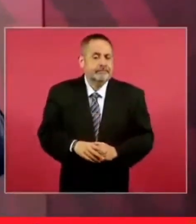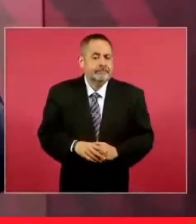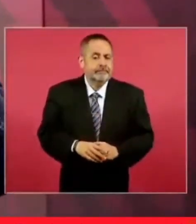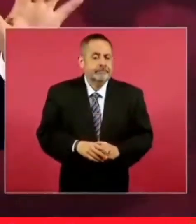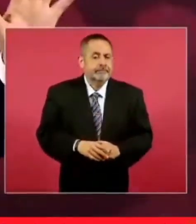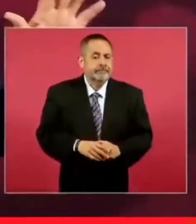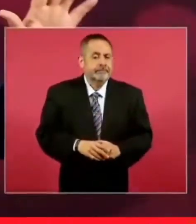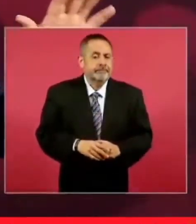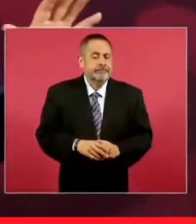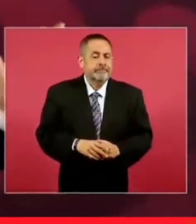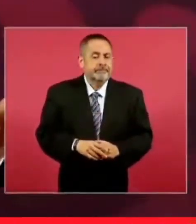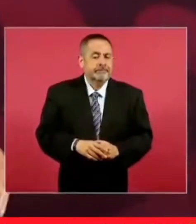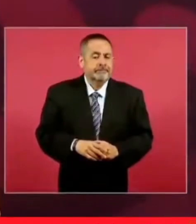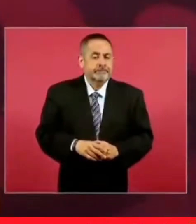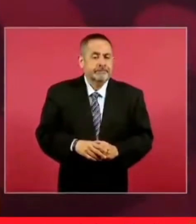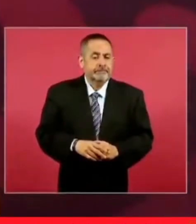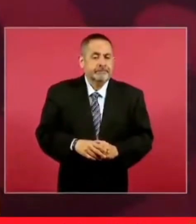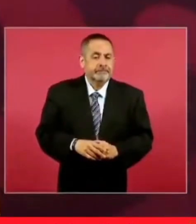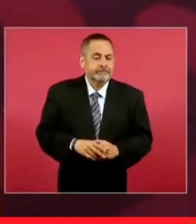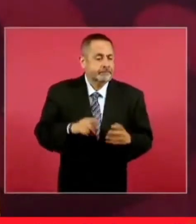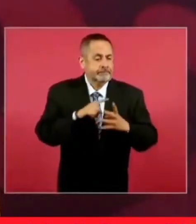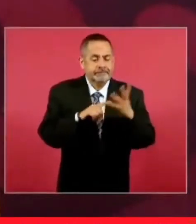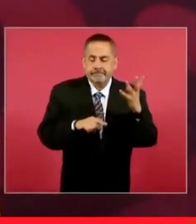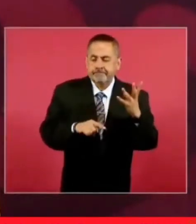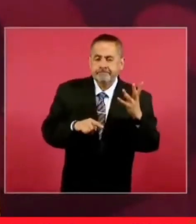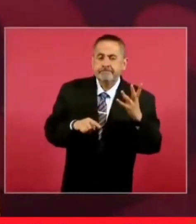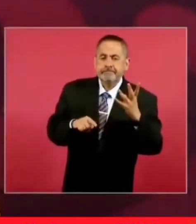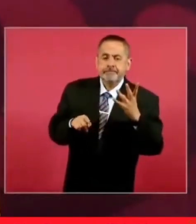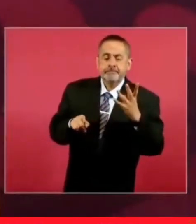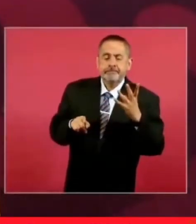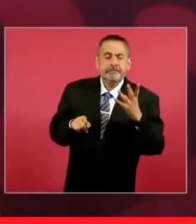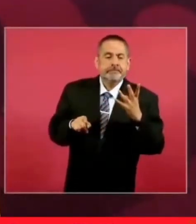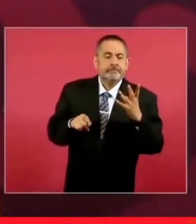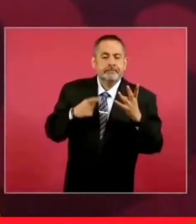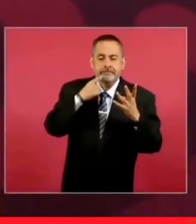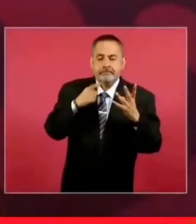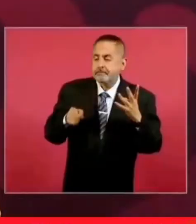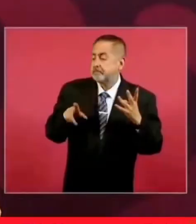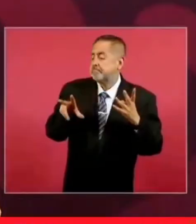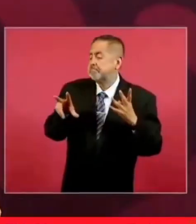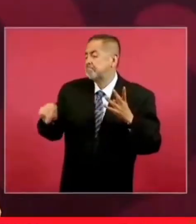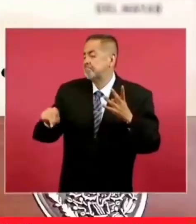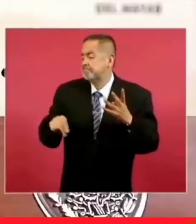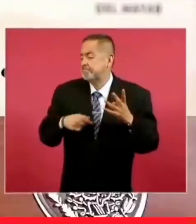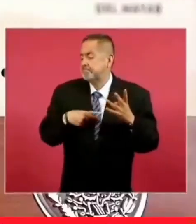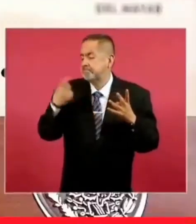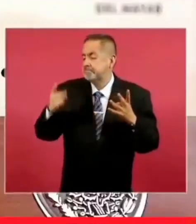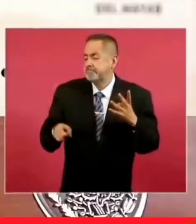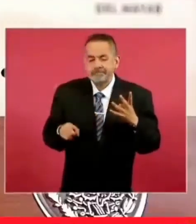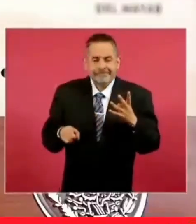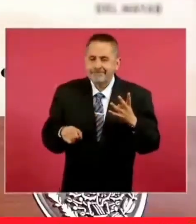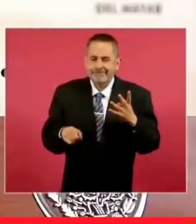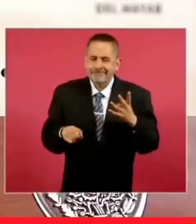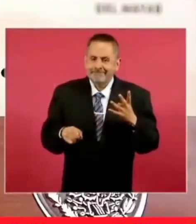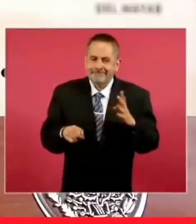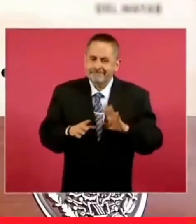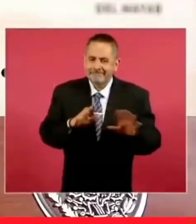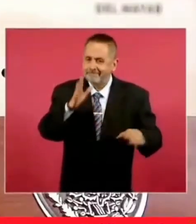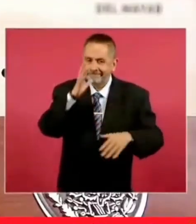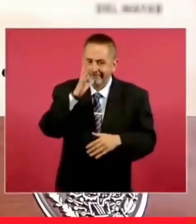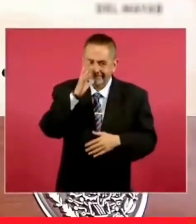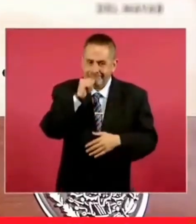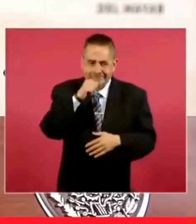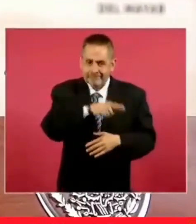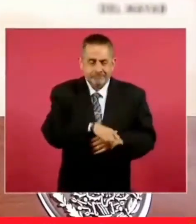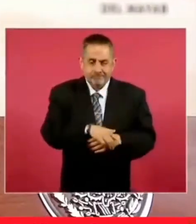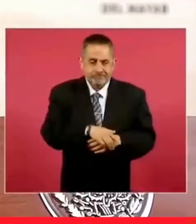de barrera el Poder Judicial, la